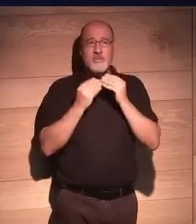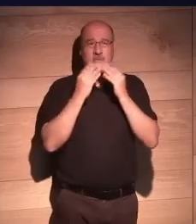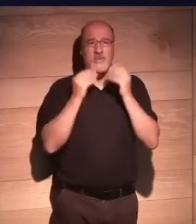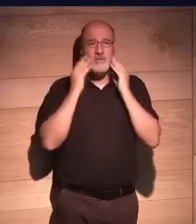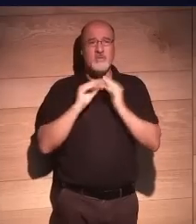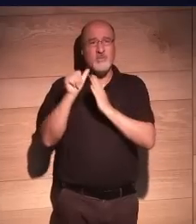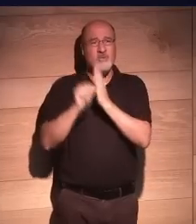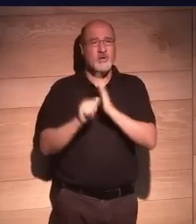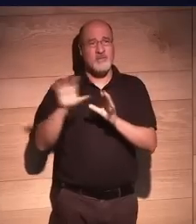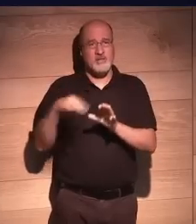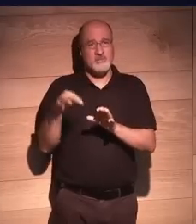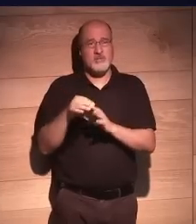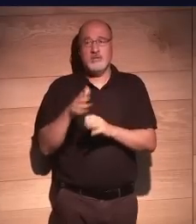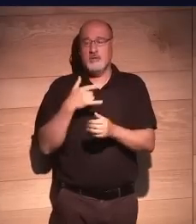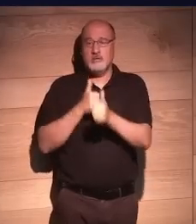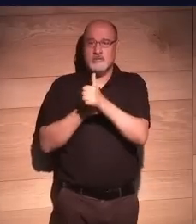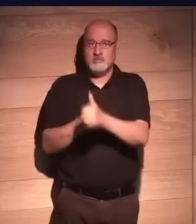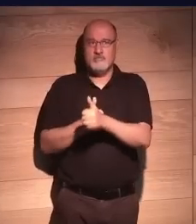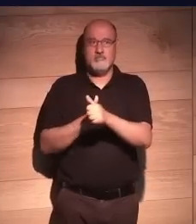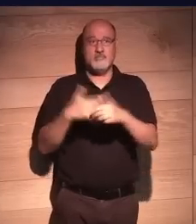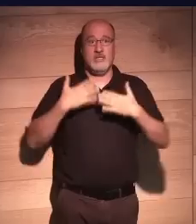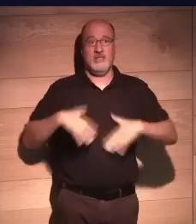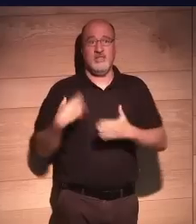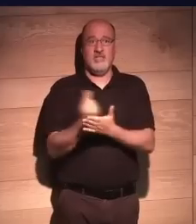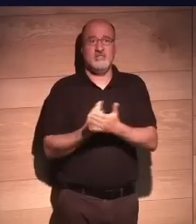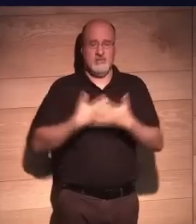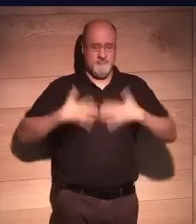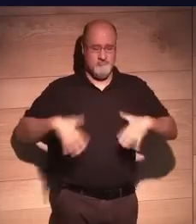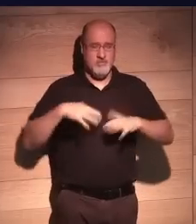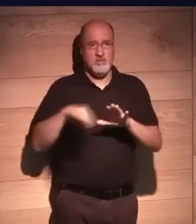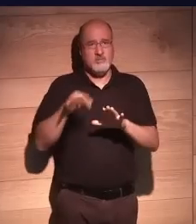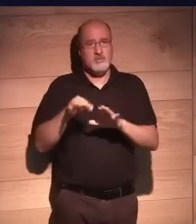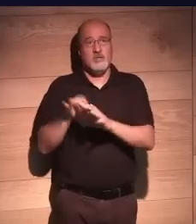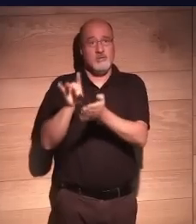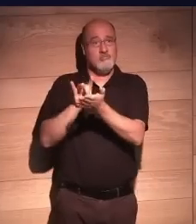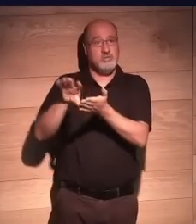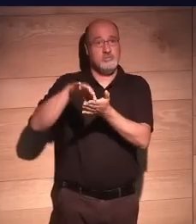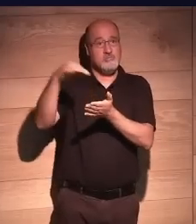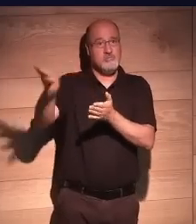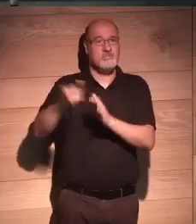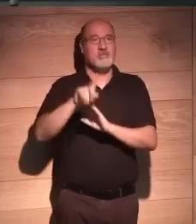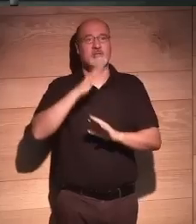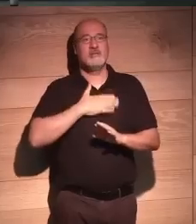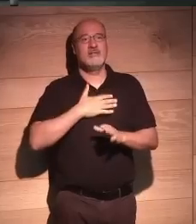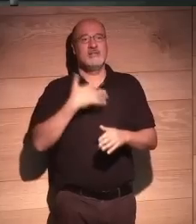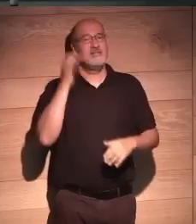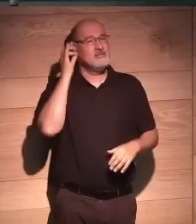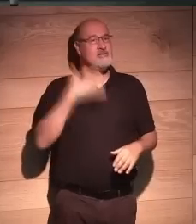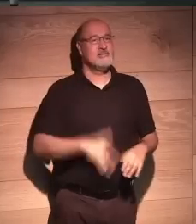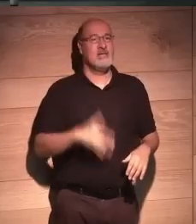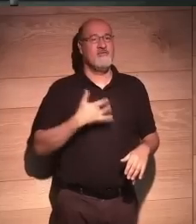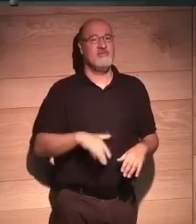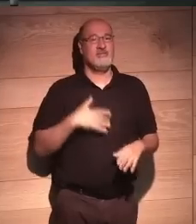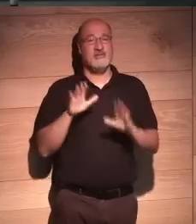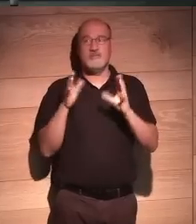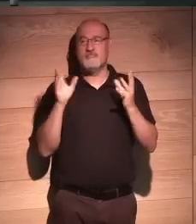aquel, porque lo seguía con verdadera pasión. El programa de los diseñadores tenía mi favorita, que es la que ganó, la andaluza, la de Sevilla. Sí. Y al